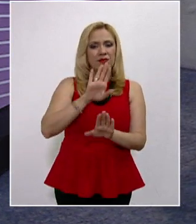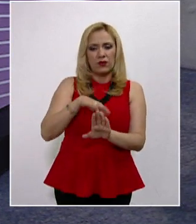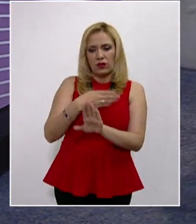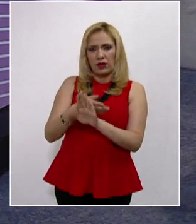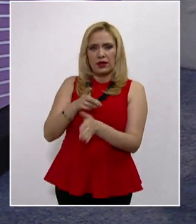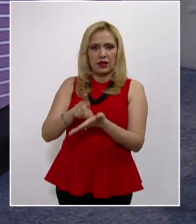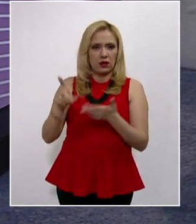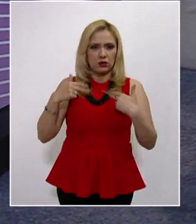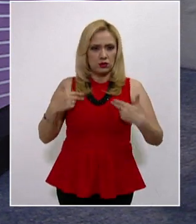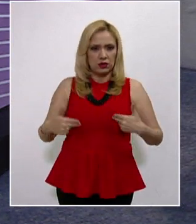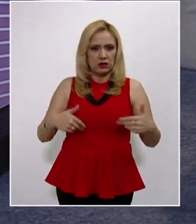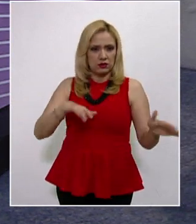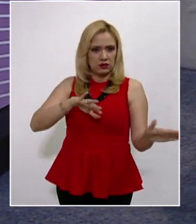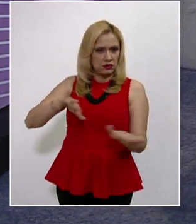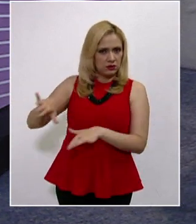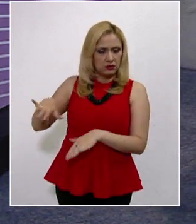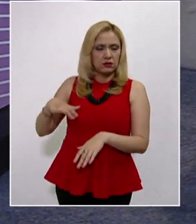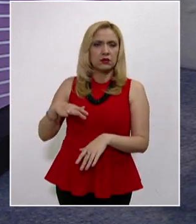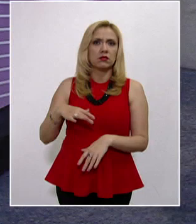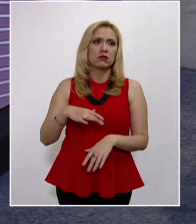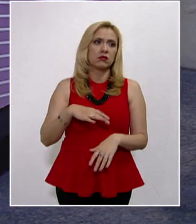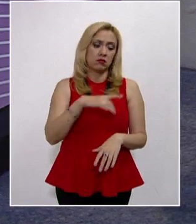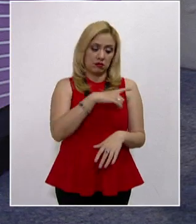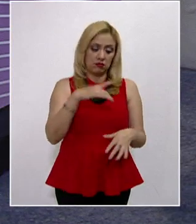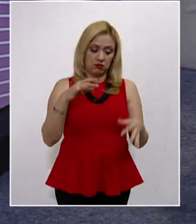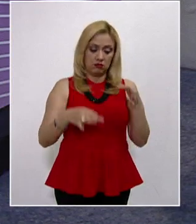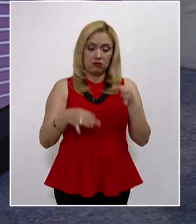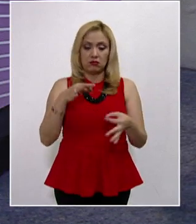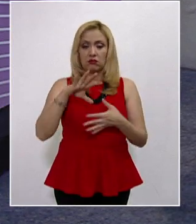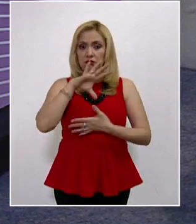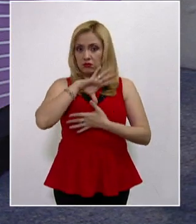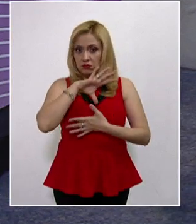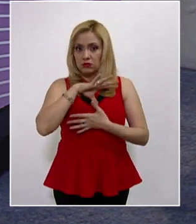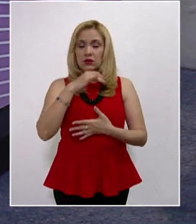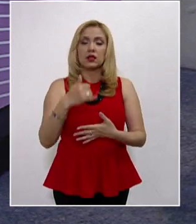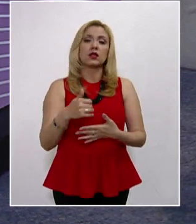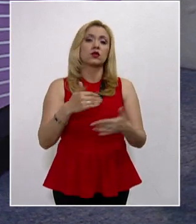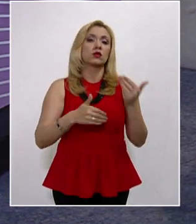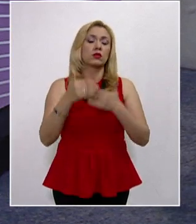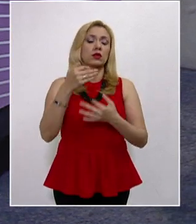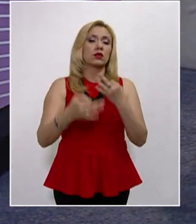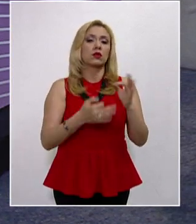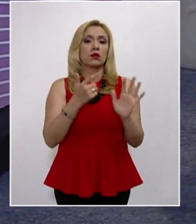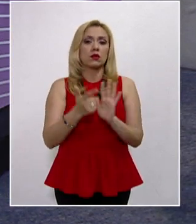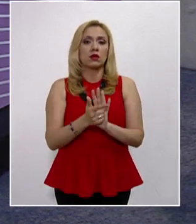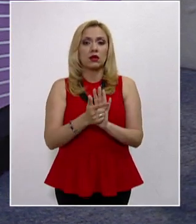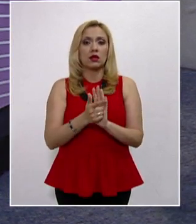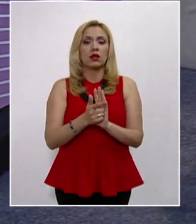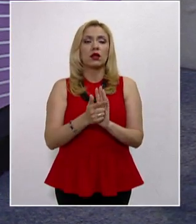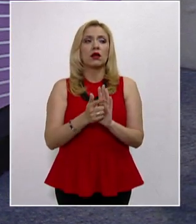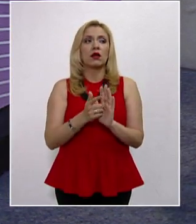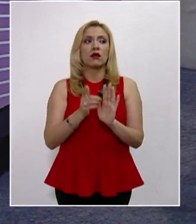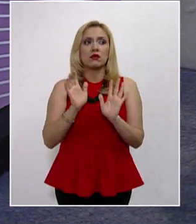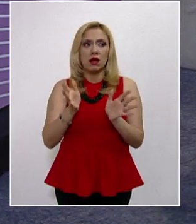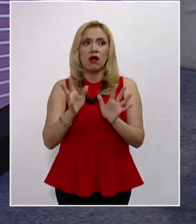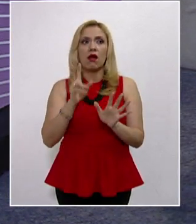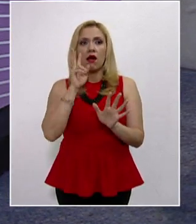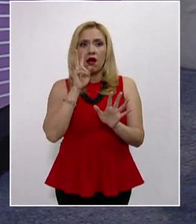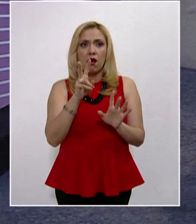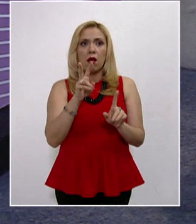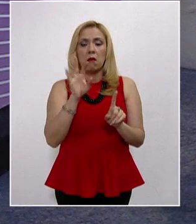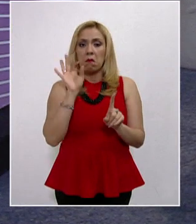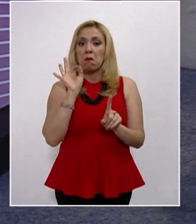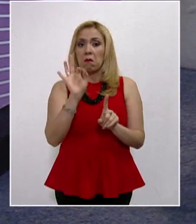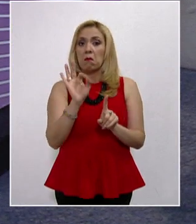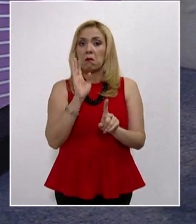derechos humanos. Sin embargo, que tanto la Corte Interamericana como eventualmente la Suprema Corte también han ido más allá,